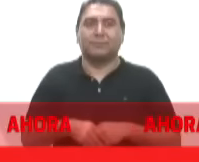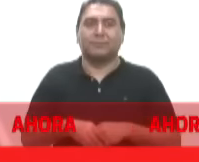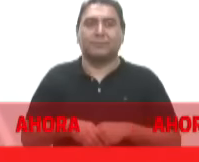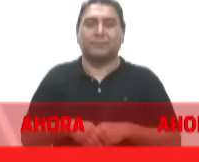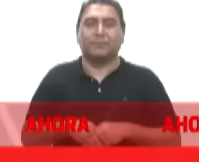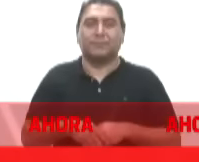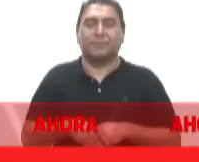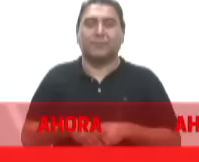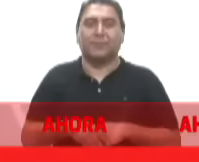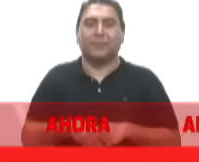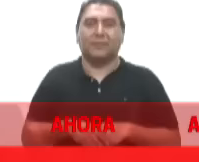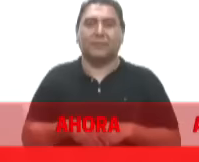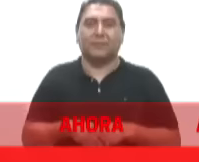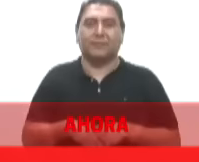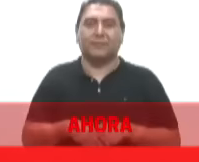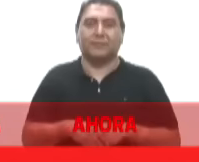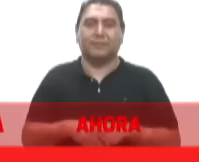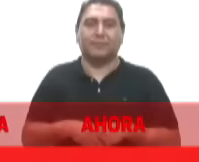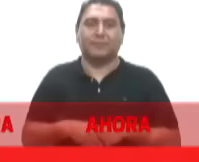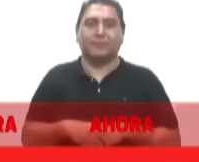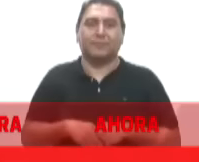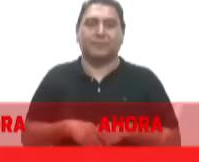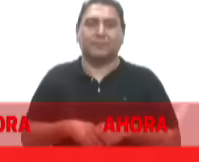Se ríe Carolina Lozada.